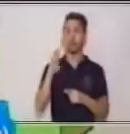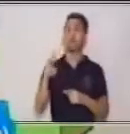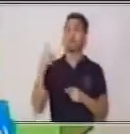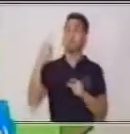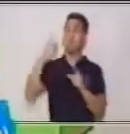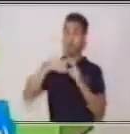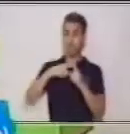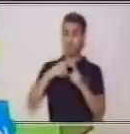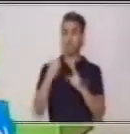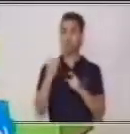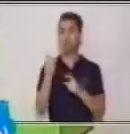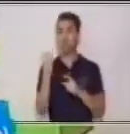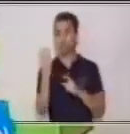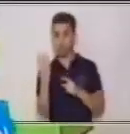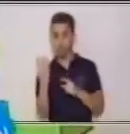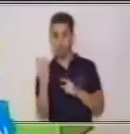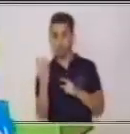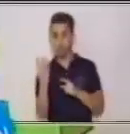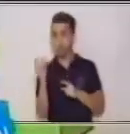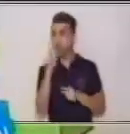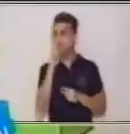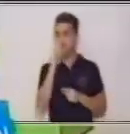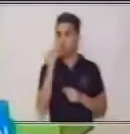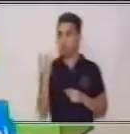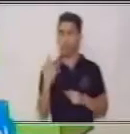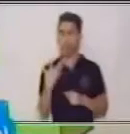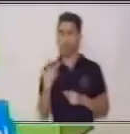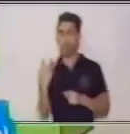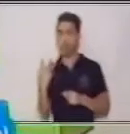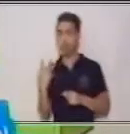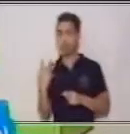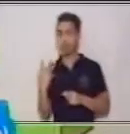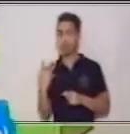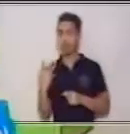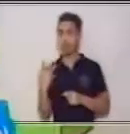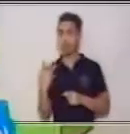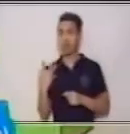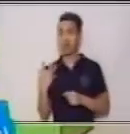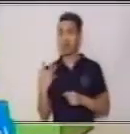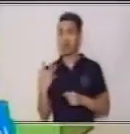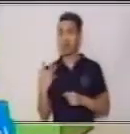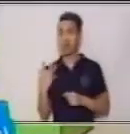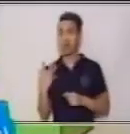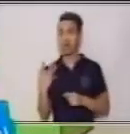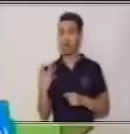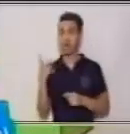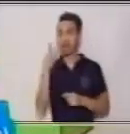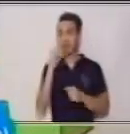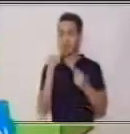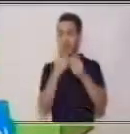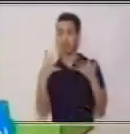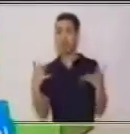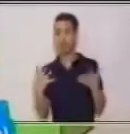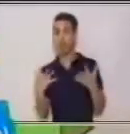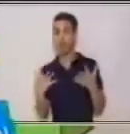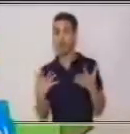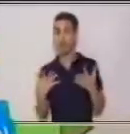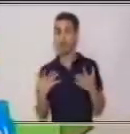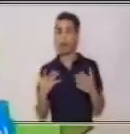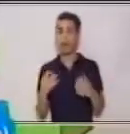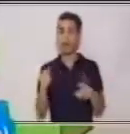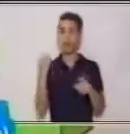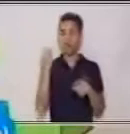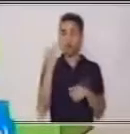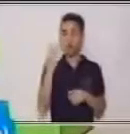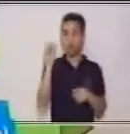número como tal, no le dan un valor al número, a la expresión, solo le dan el número y le dan